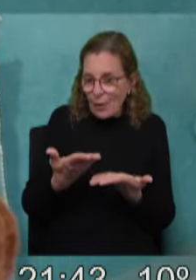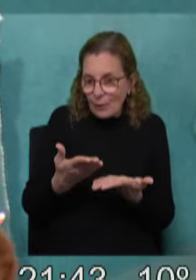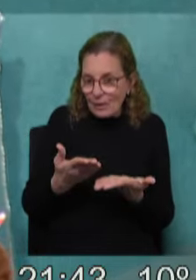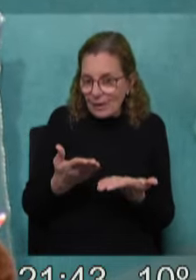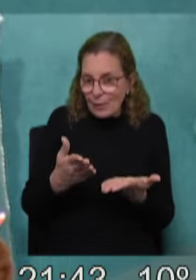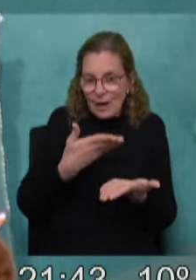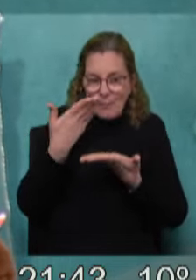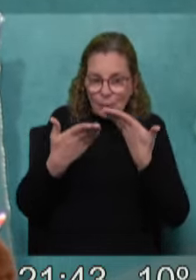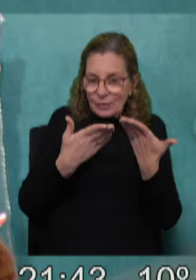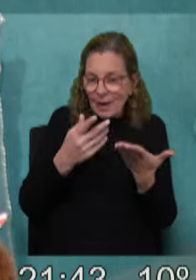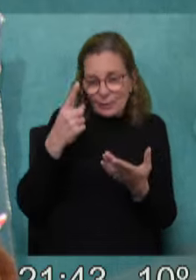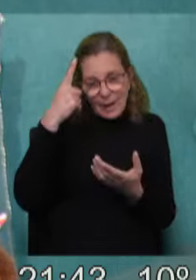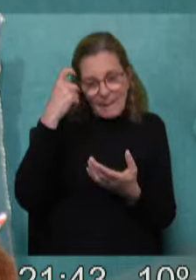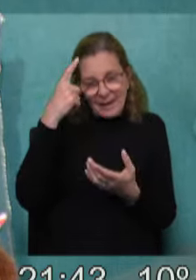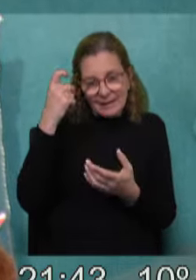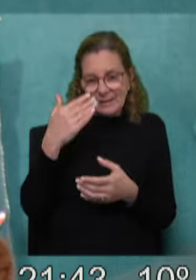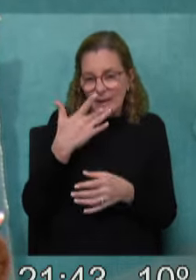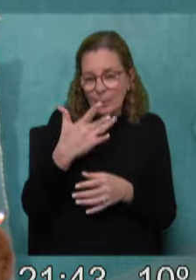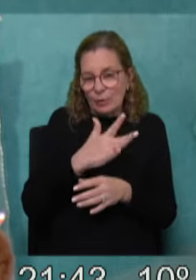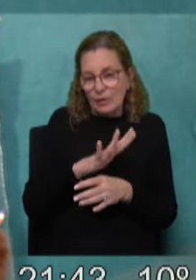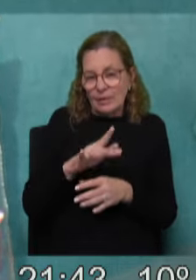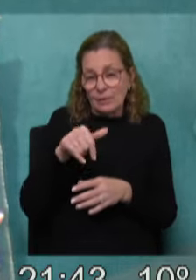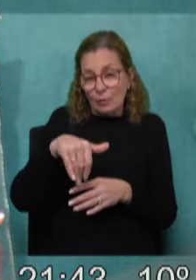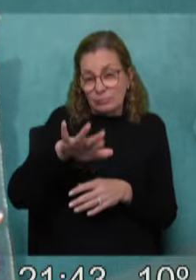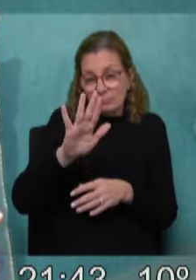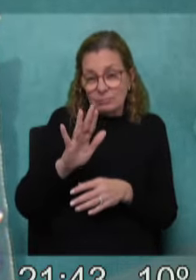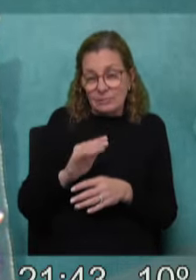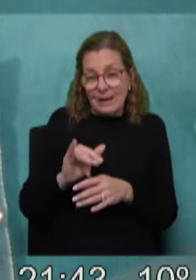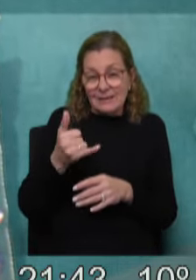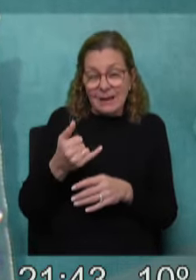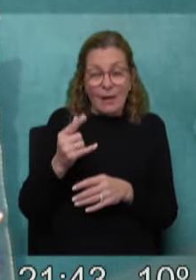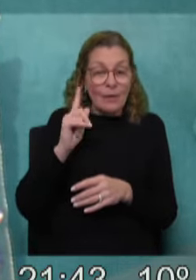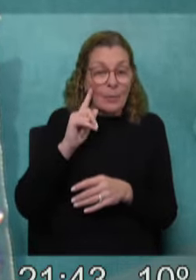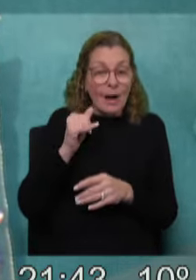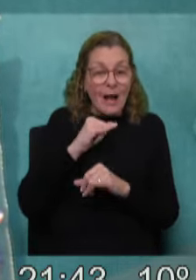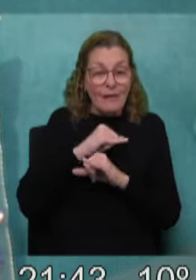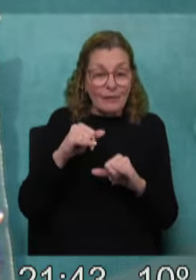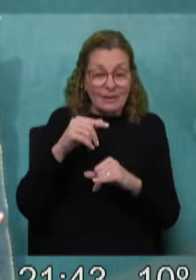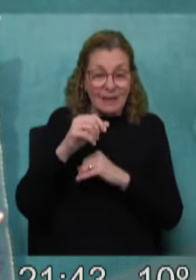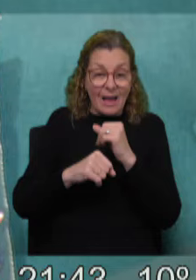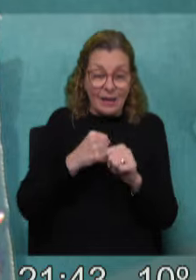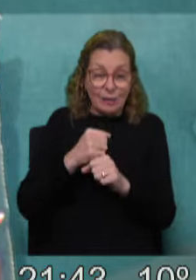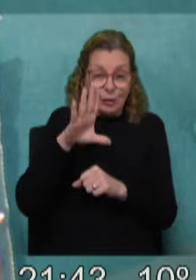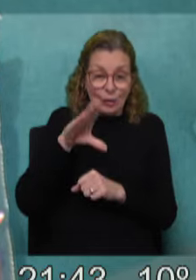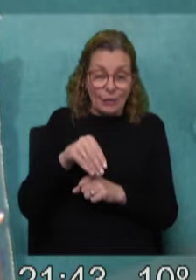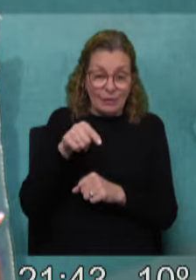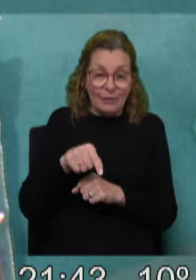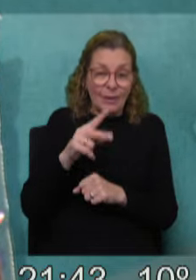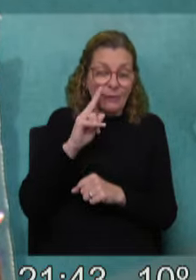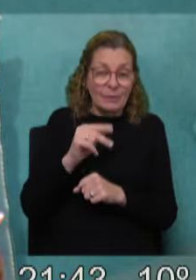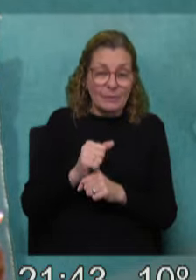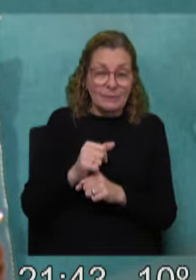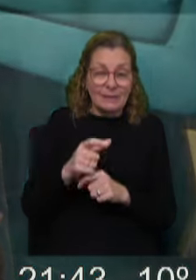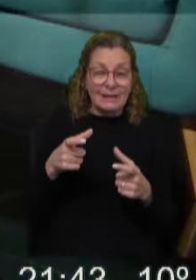a grabar, lo que sea. Es una experiencia preciosa. Eso saldrá ahora. Ya escucharemos. De acá a fin de año creo que todo eso sale. ¿Y disco